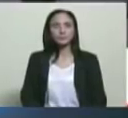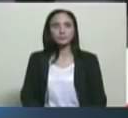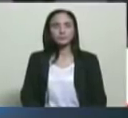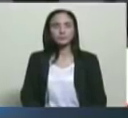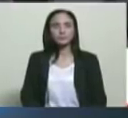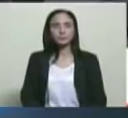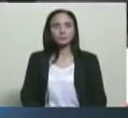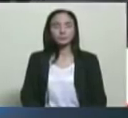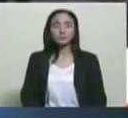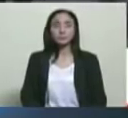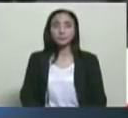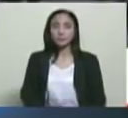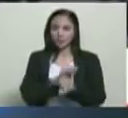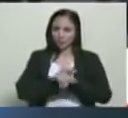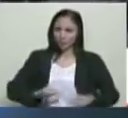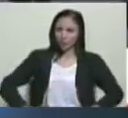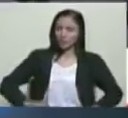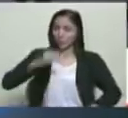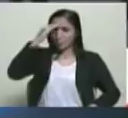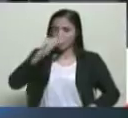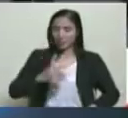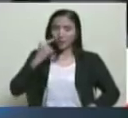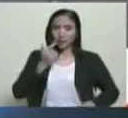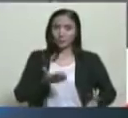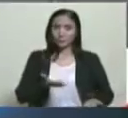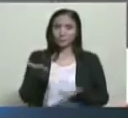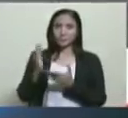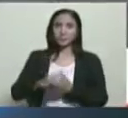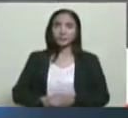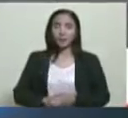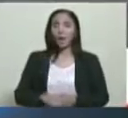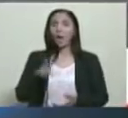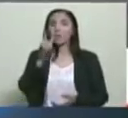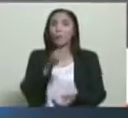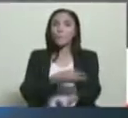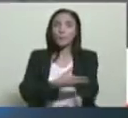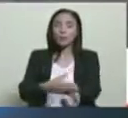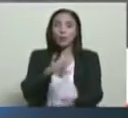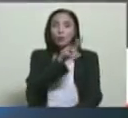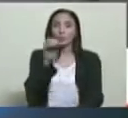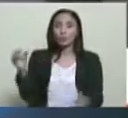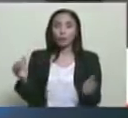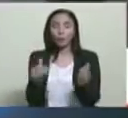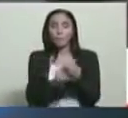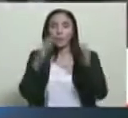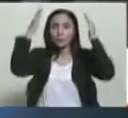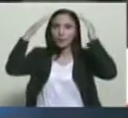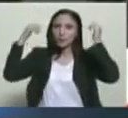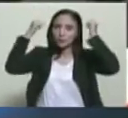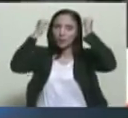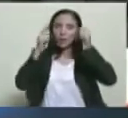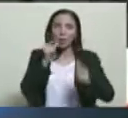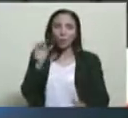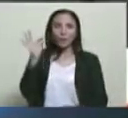La Fuerza Armada Nacional Bolivariana, que ahora cuenta con 2.200.000 milicianos y milicianas.